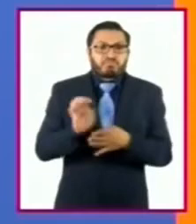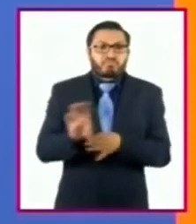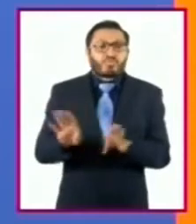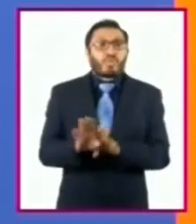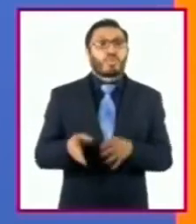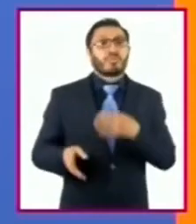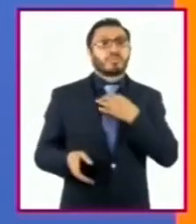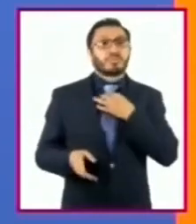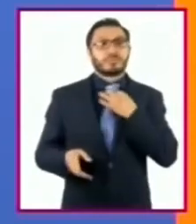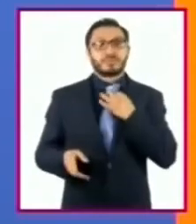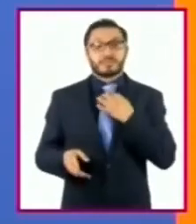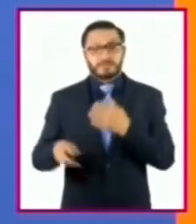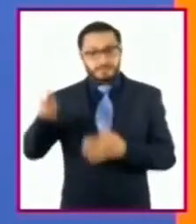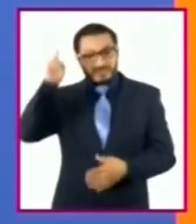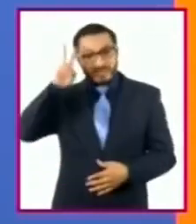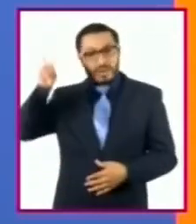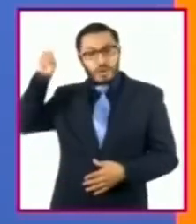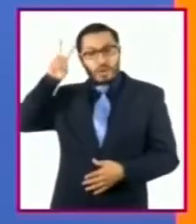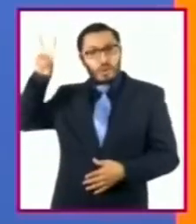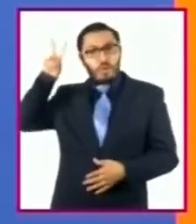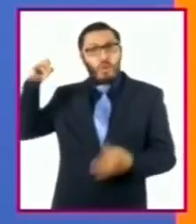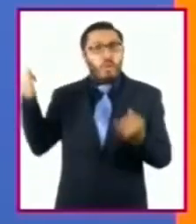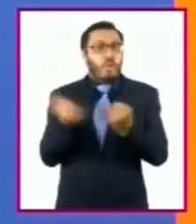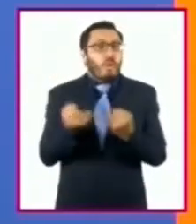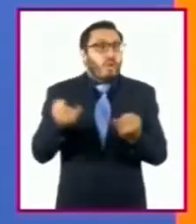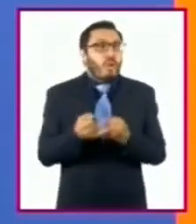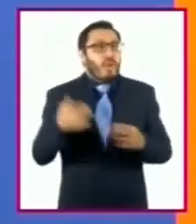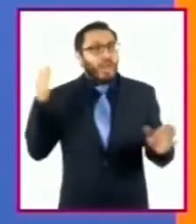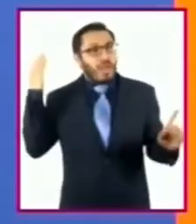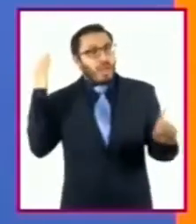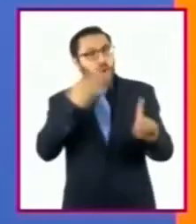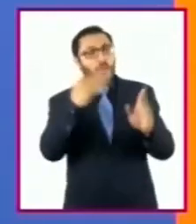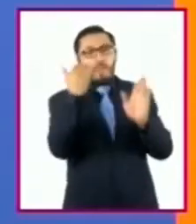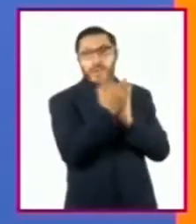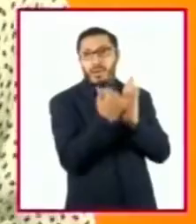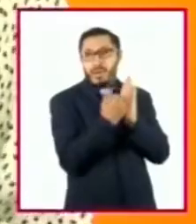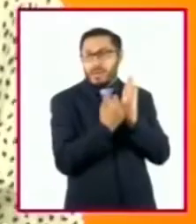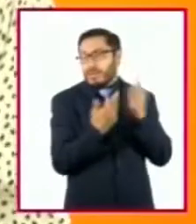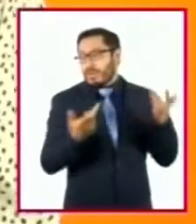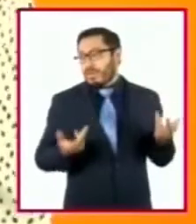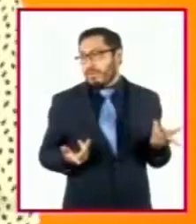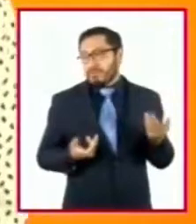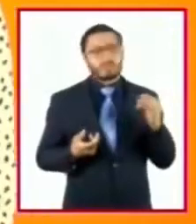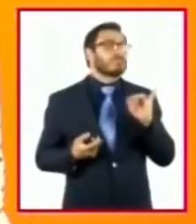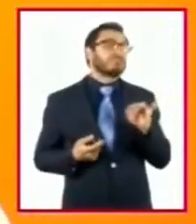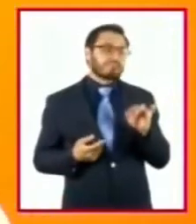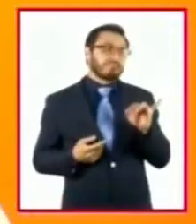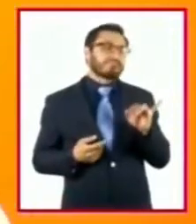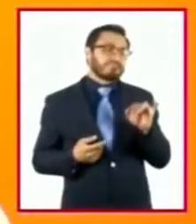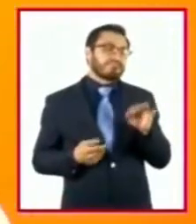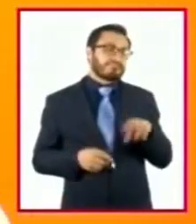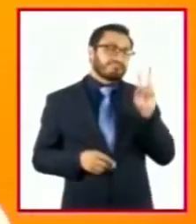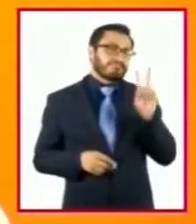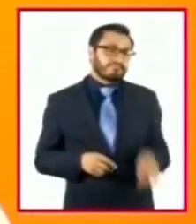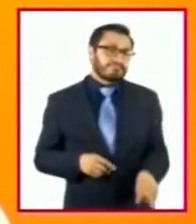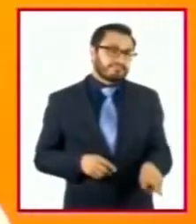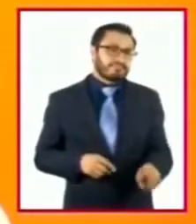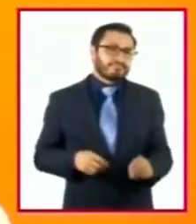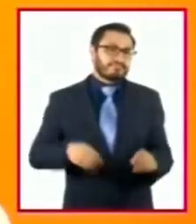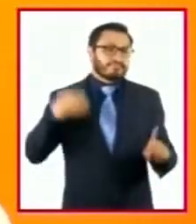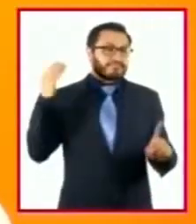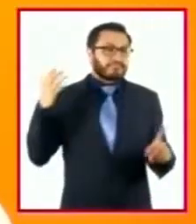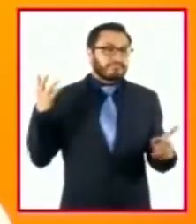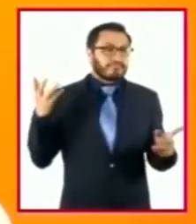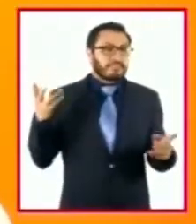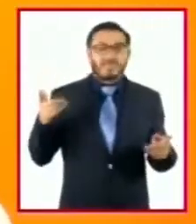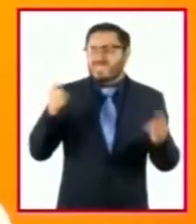los sueños son el equivalente a las aspiraciones? Sí, Mónica, definitivamente. La aspiración no importa